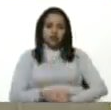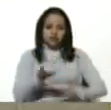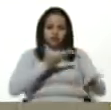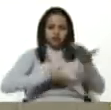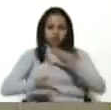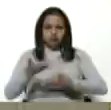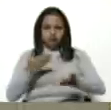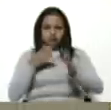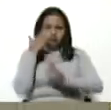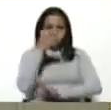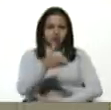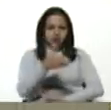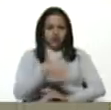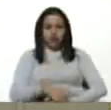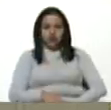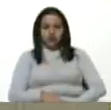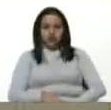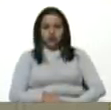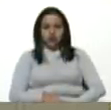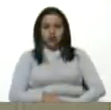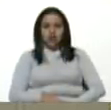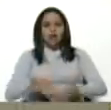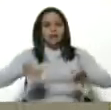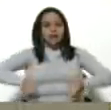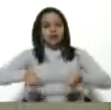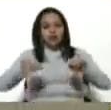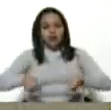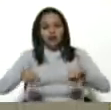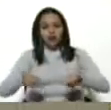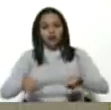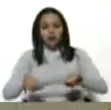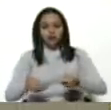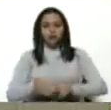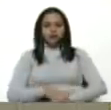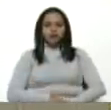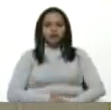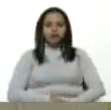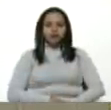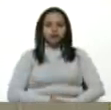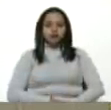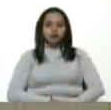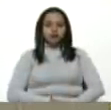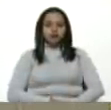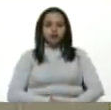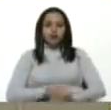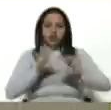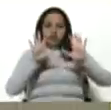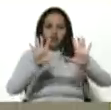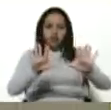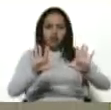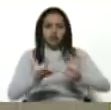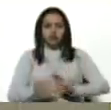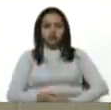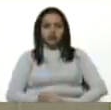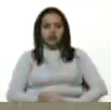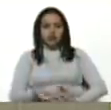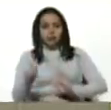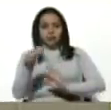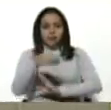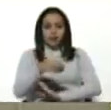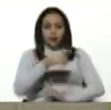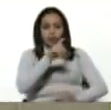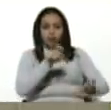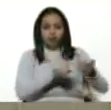vinculados directamente al foco del mercado de las pulgas. Y 10 casos para completar estos